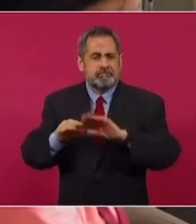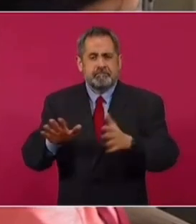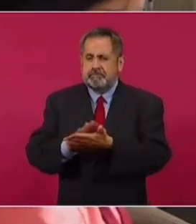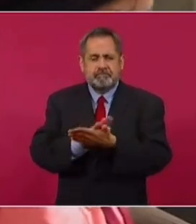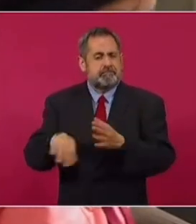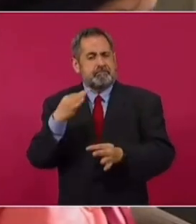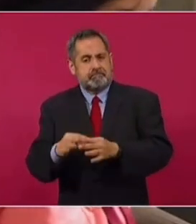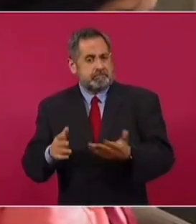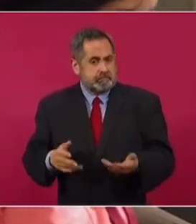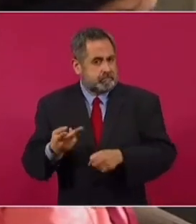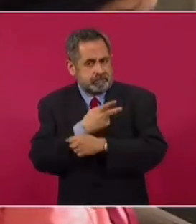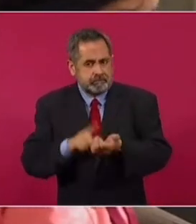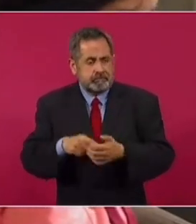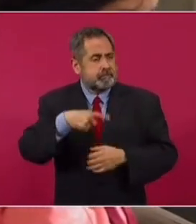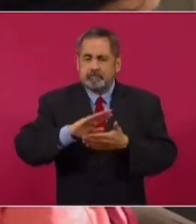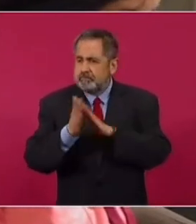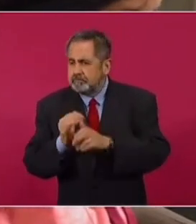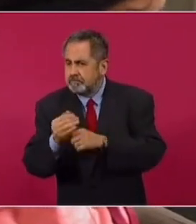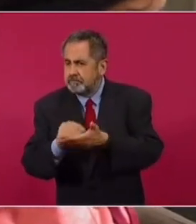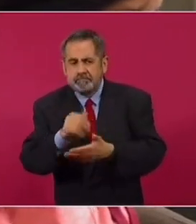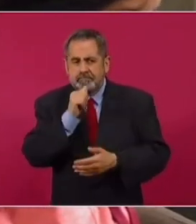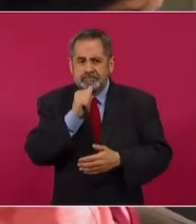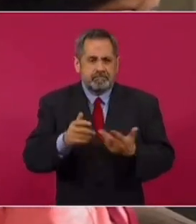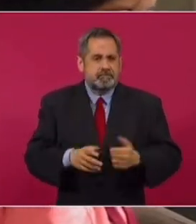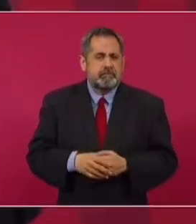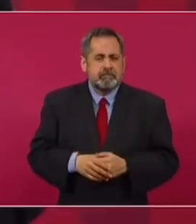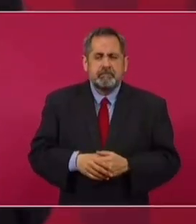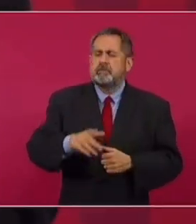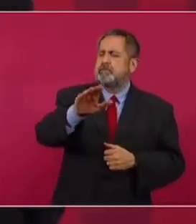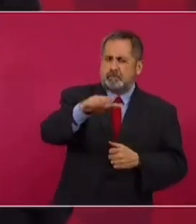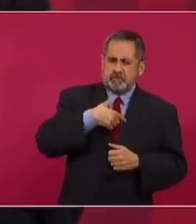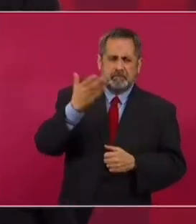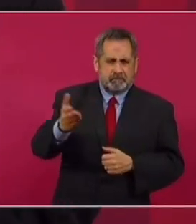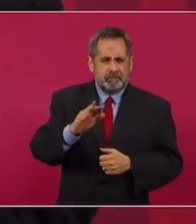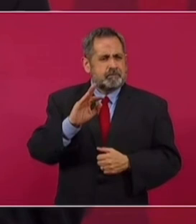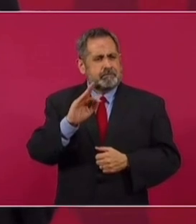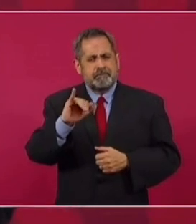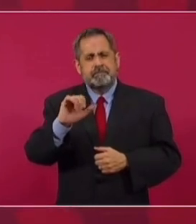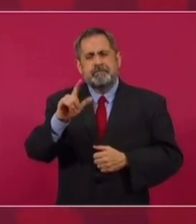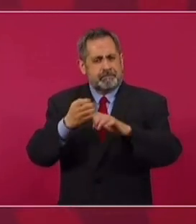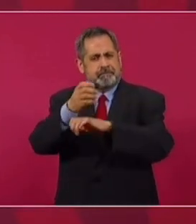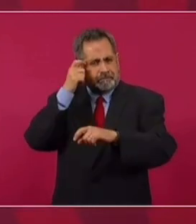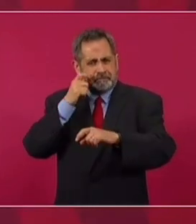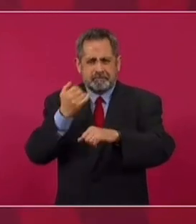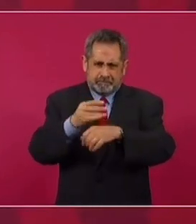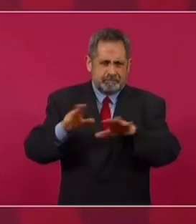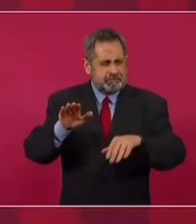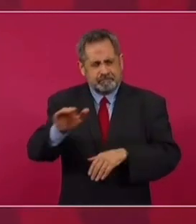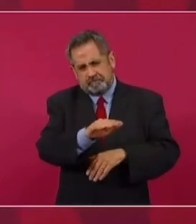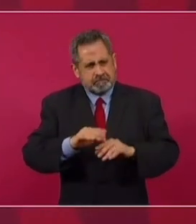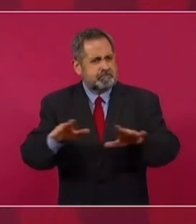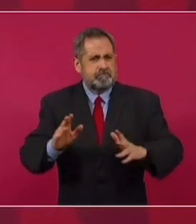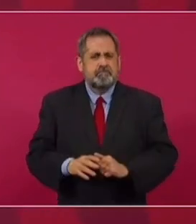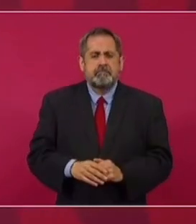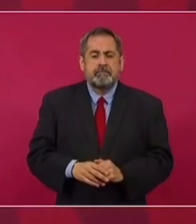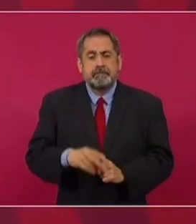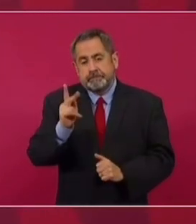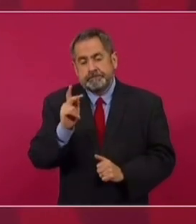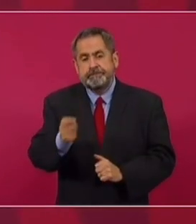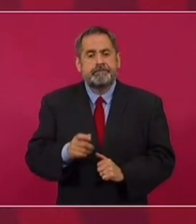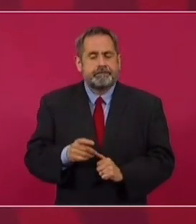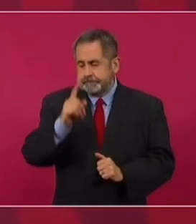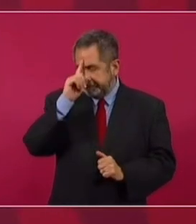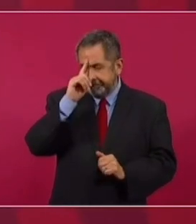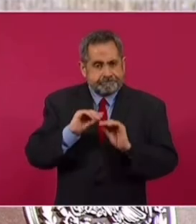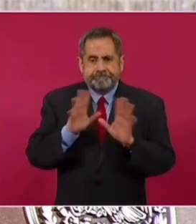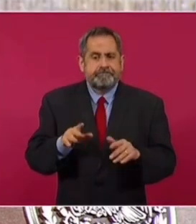porque ya quedó ahí enterado el asunto y no se sabe qué ha pasado con esas carpetas de investigación. En el caso de un delito, pues hay que pedirle a la Fiscalía del Estado, a la Fiscalía Federal, que informe. Pero es